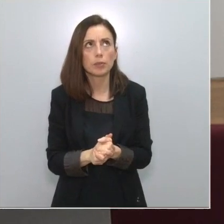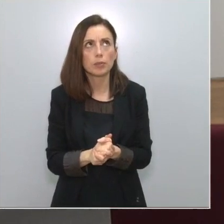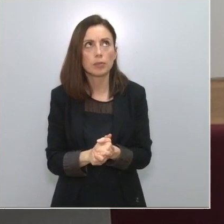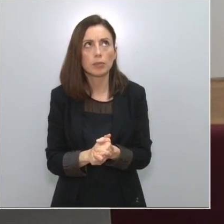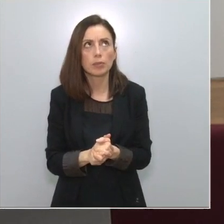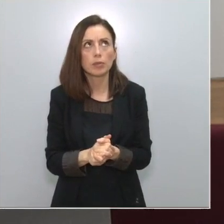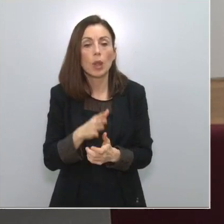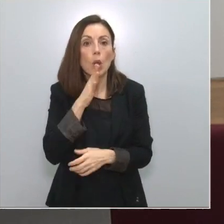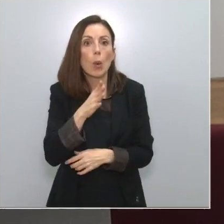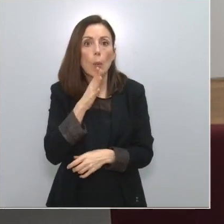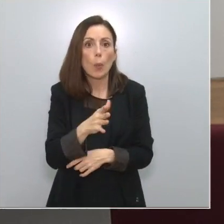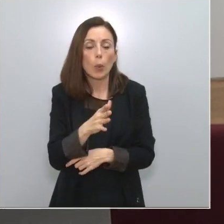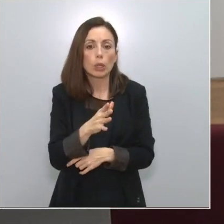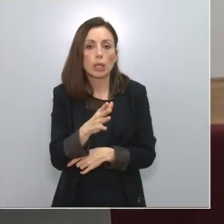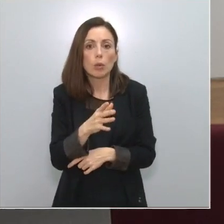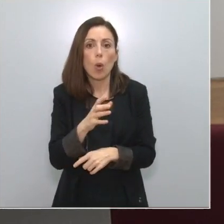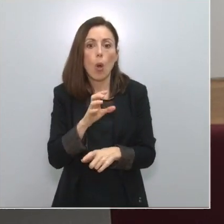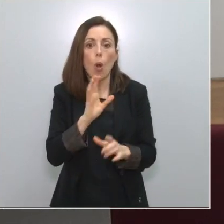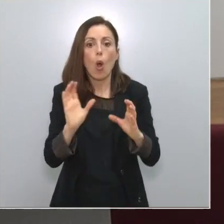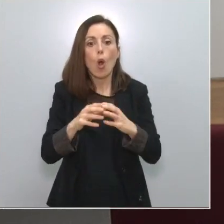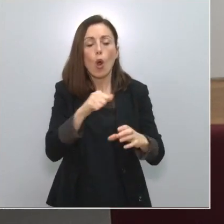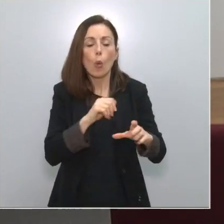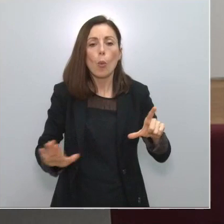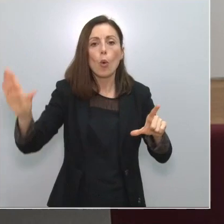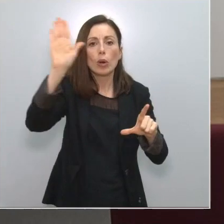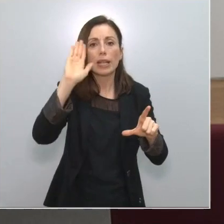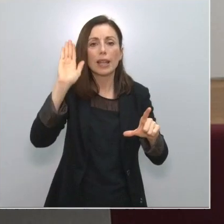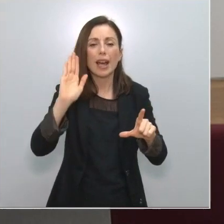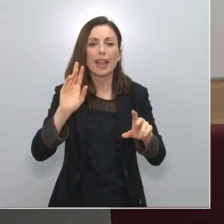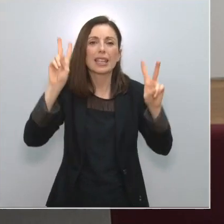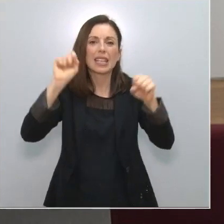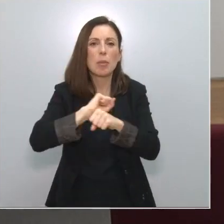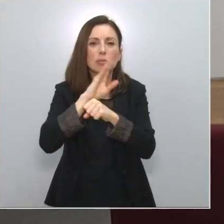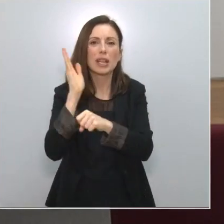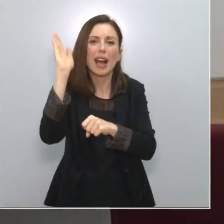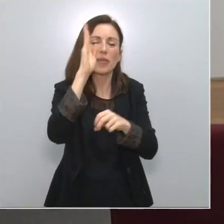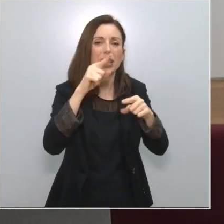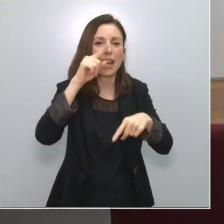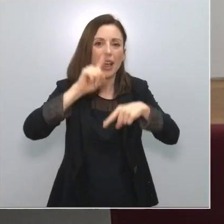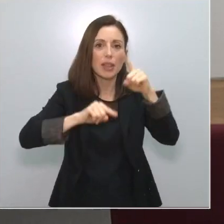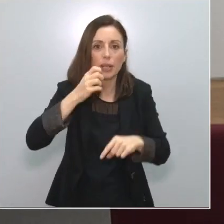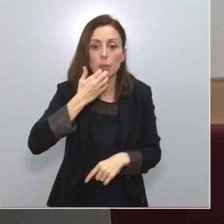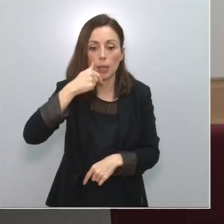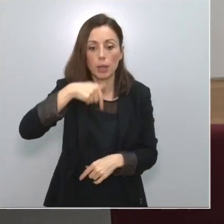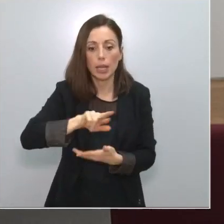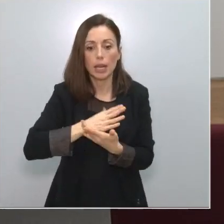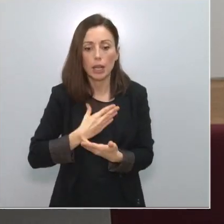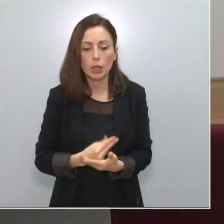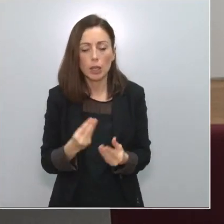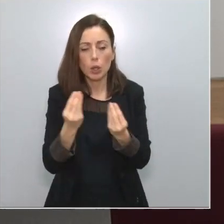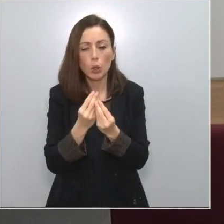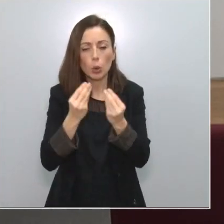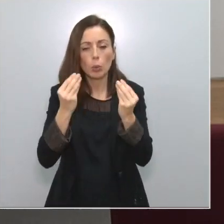que la pandemia no afecta a todas las autonomías de la misma manera, e incluso la región de Murcia, según arrojan las